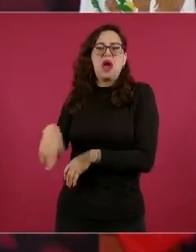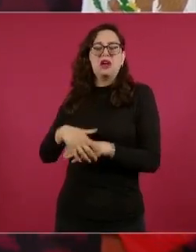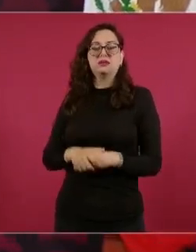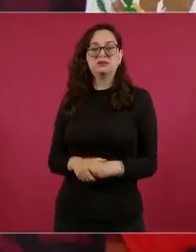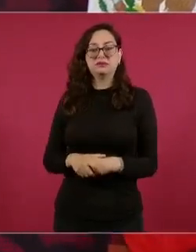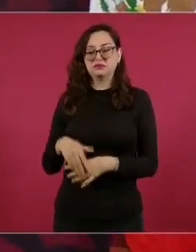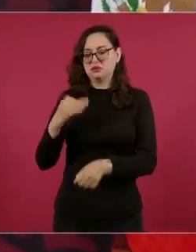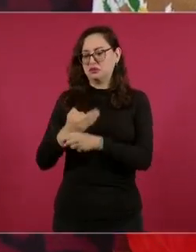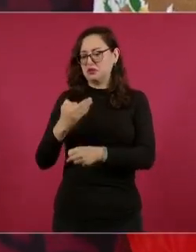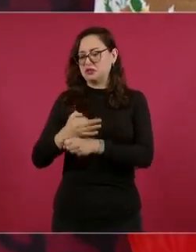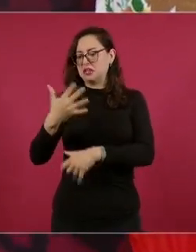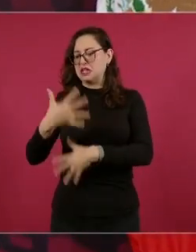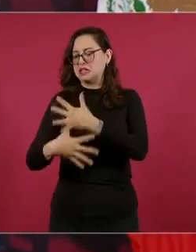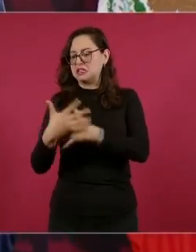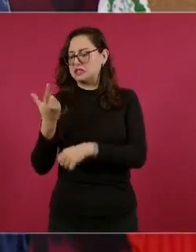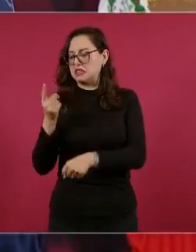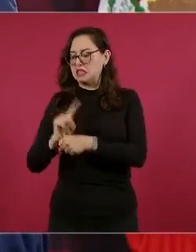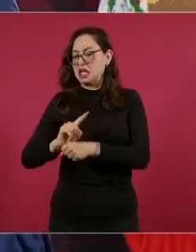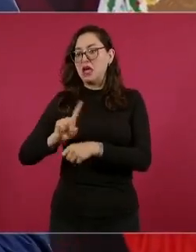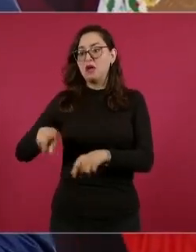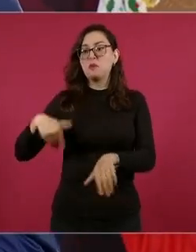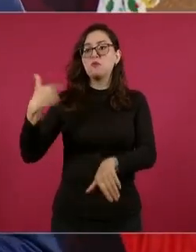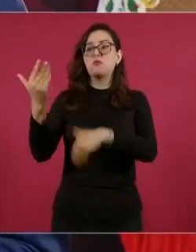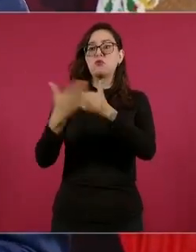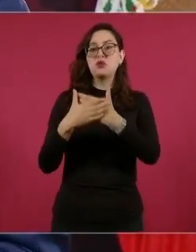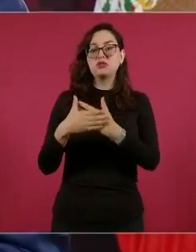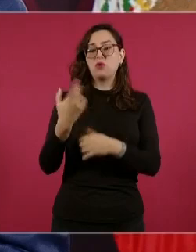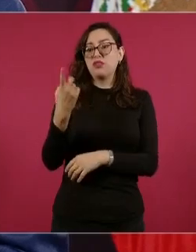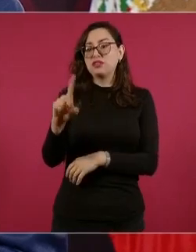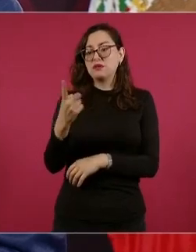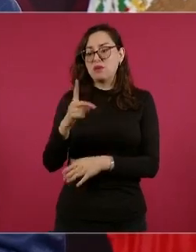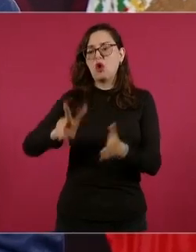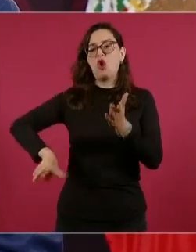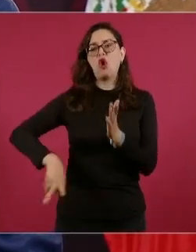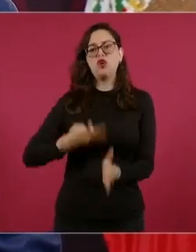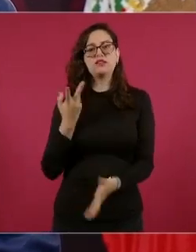otros 15 días, un mes.